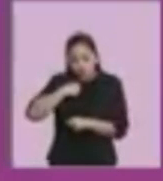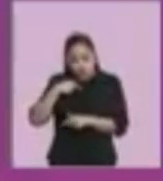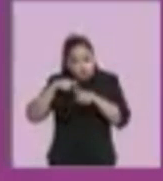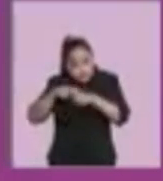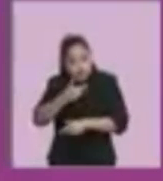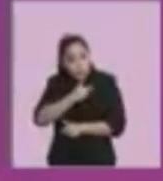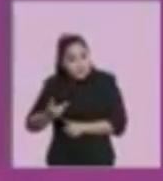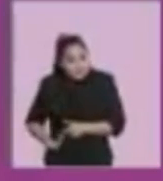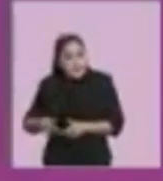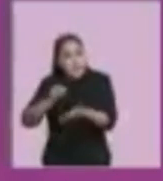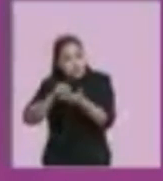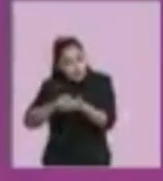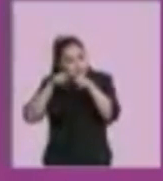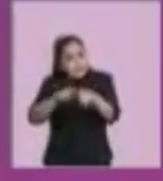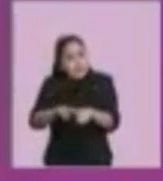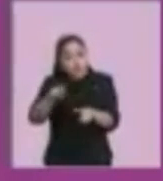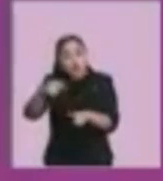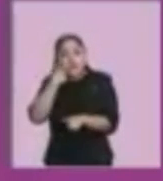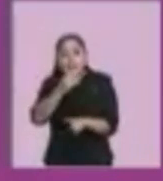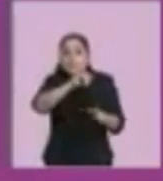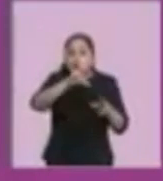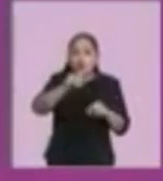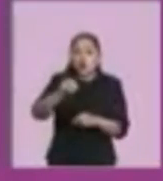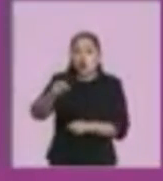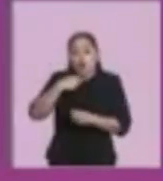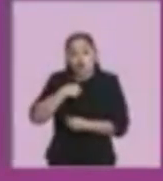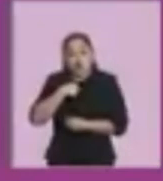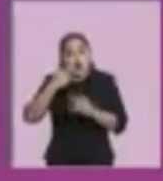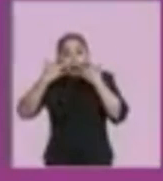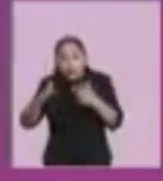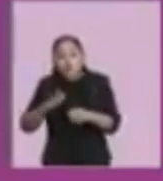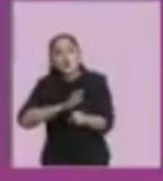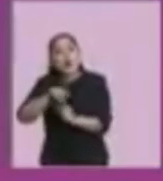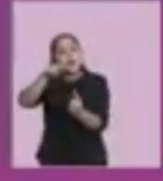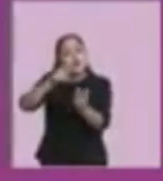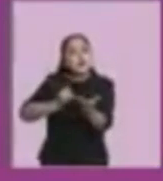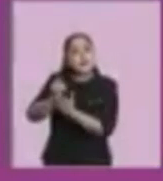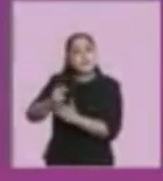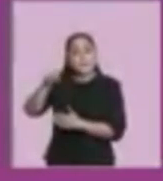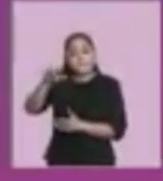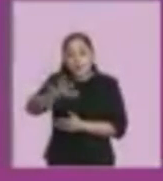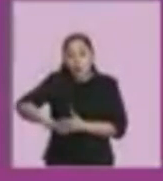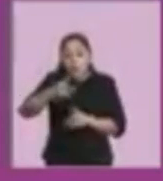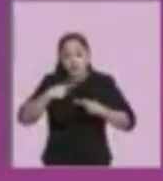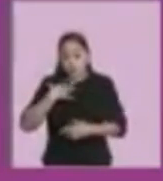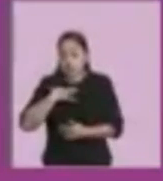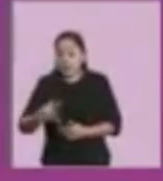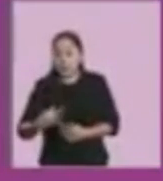siga el presidente o que renuncie? En efecto, el pueblo pone, el pueblo